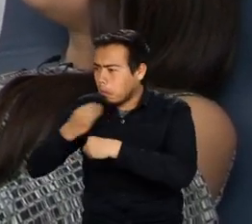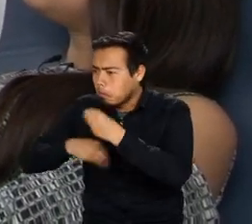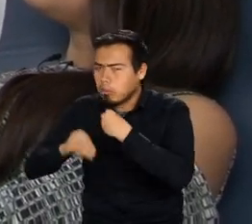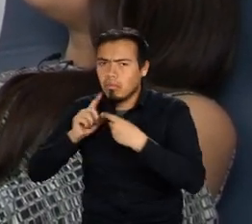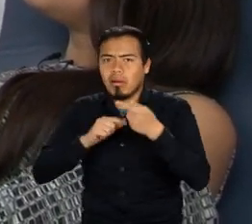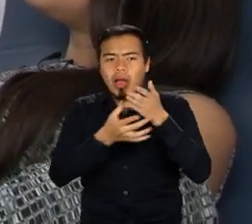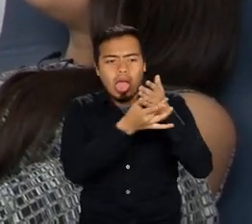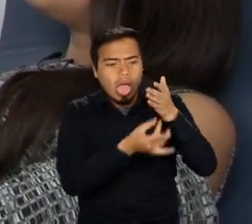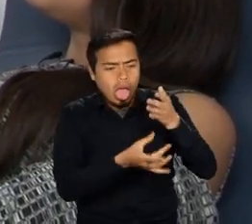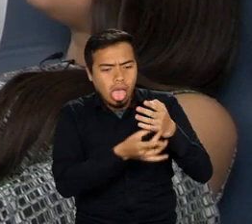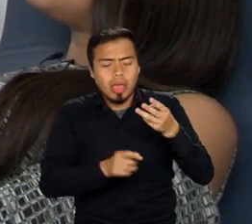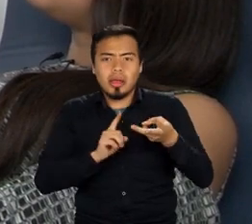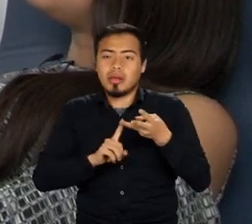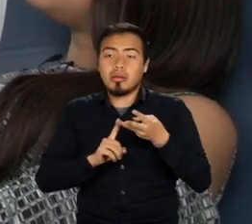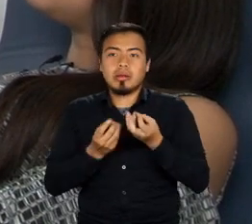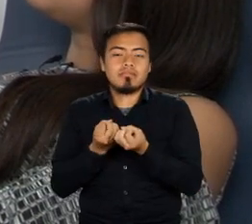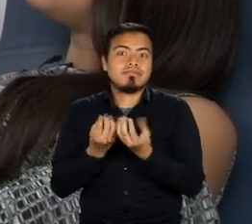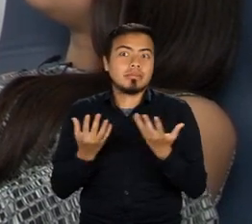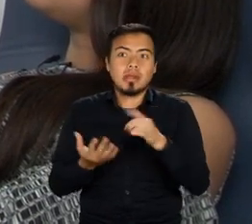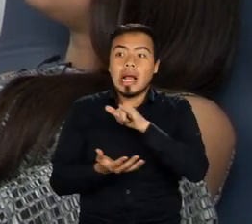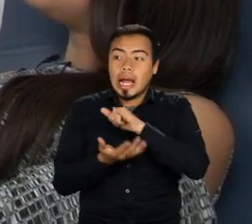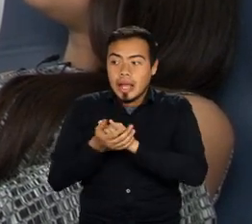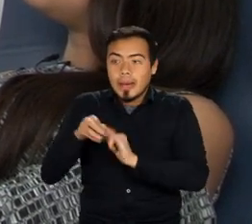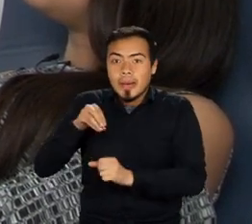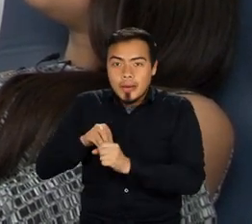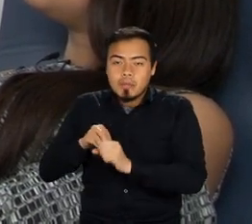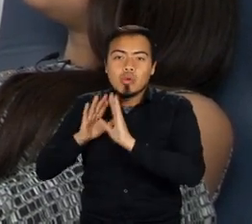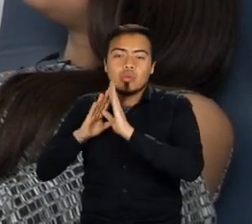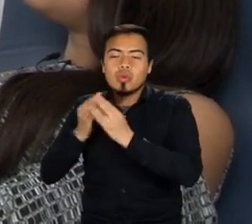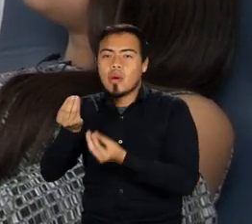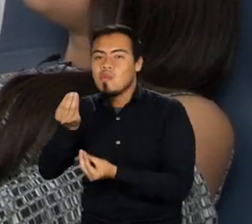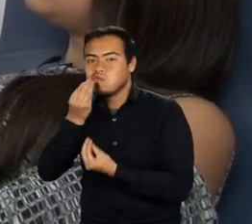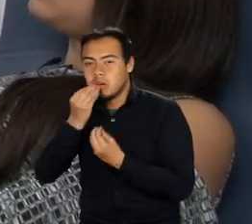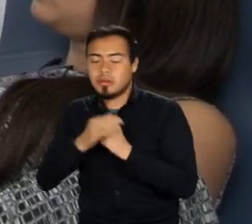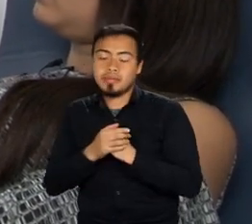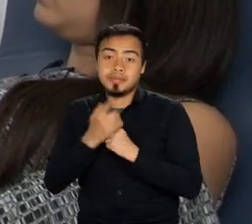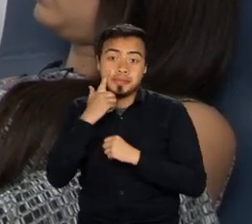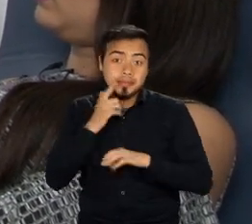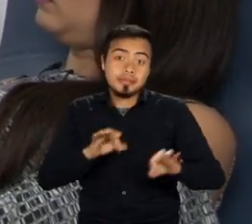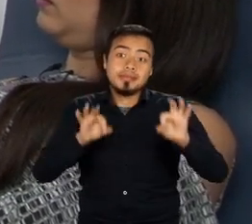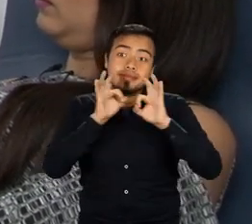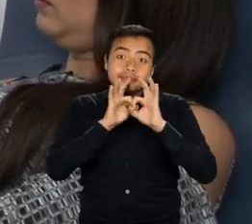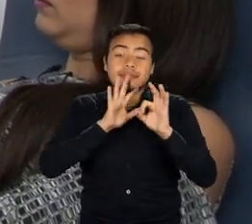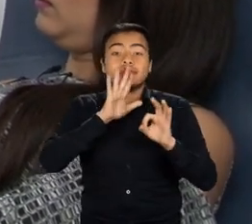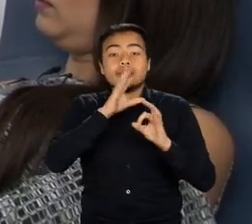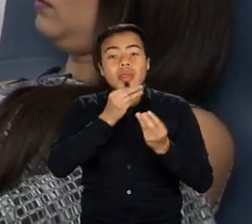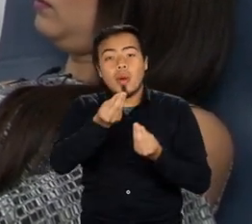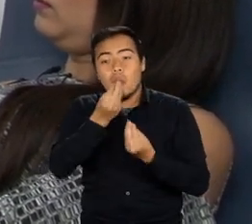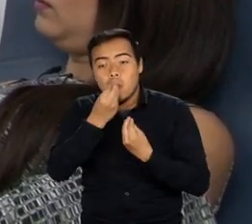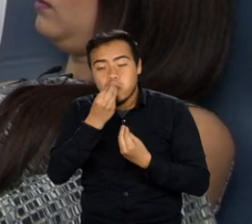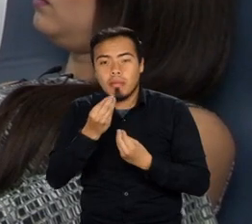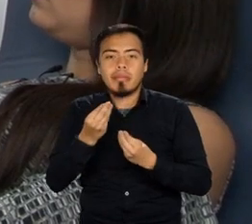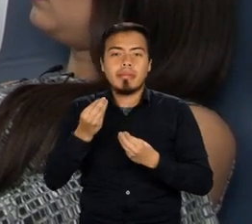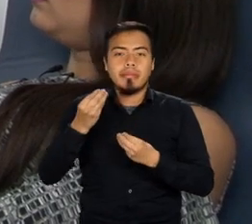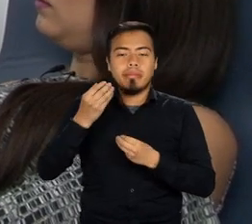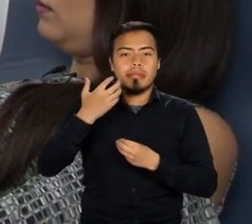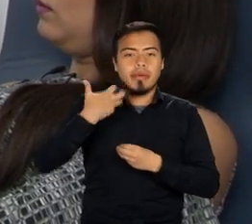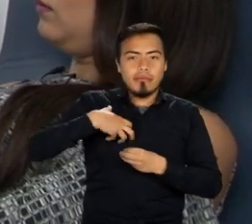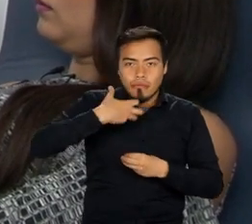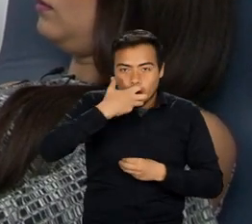grasas, sí, se demandan mucho en la alimentación, entonces lo importante es el consumo de verduras,